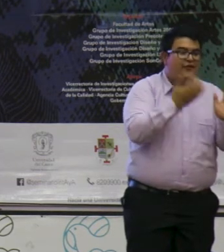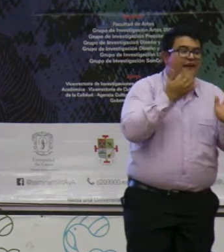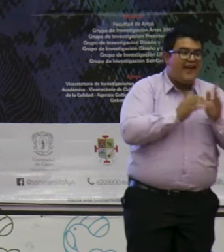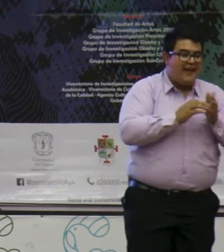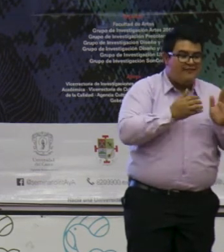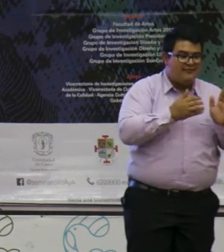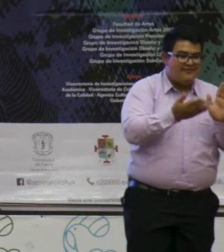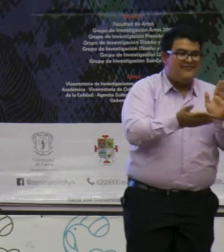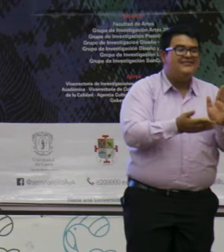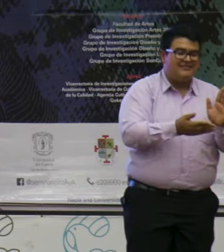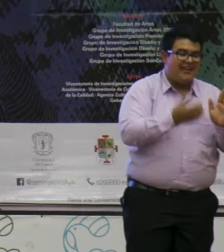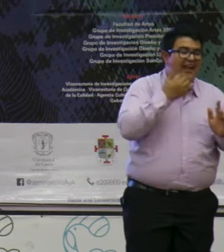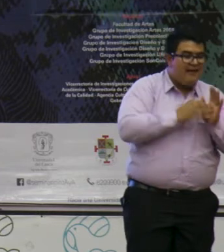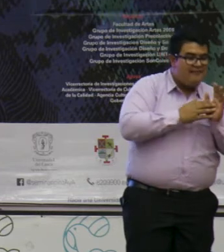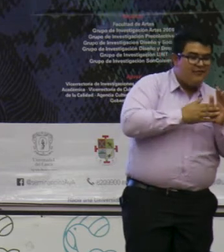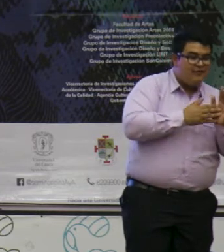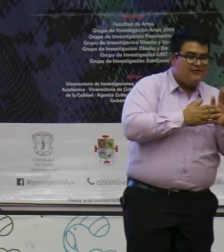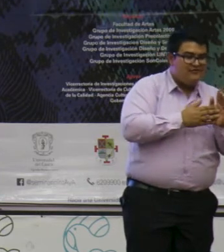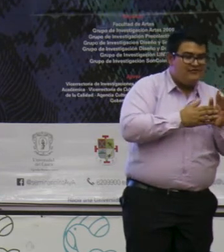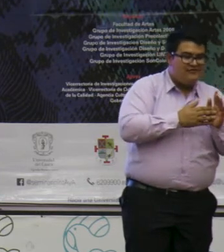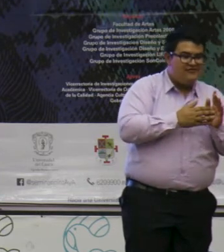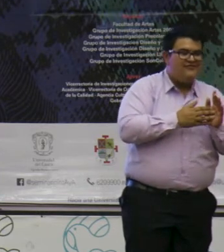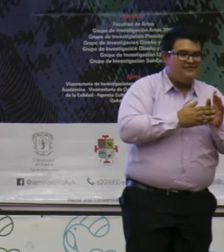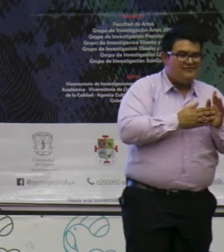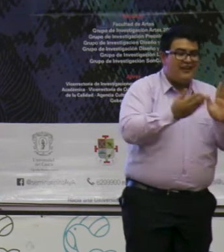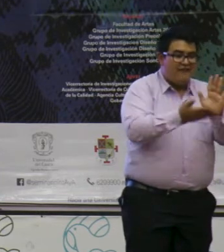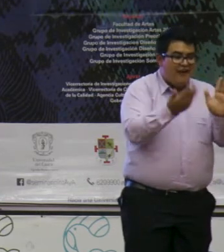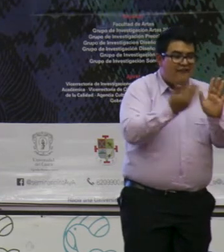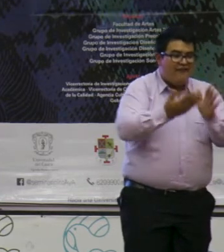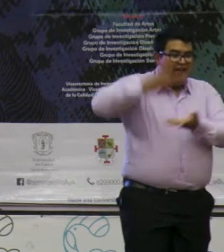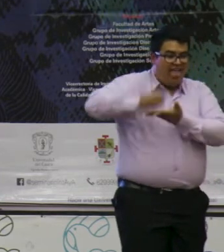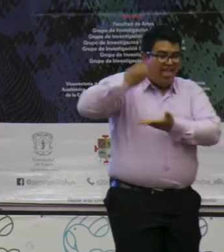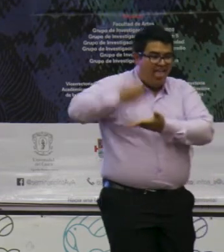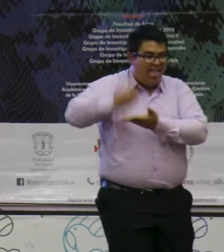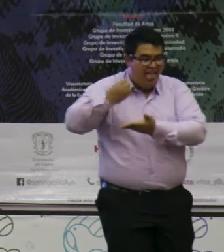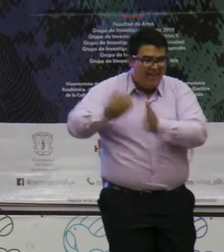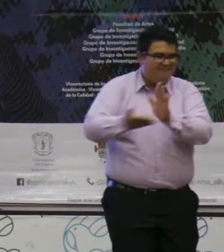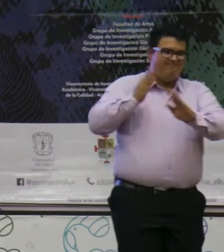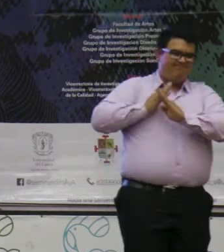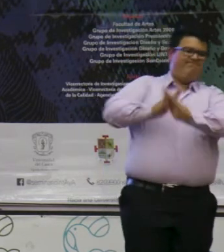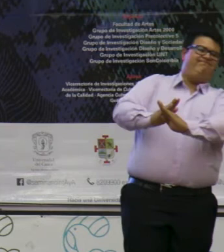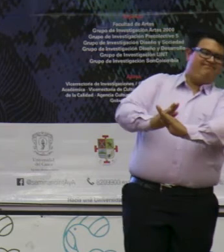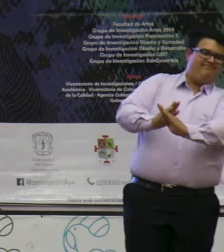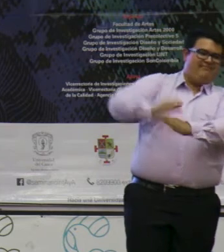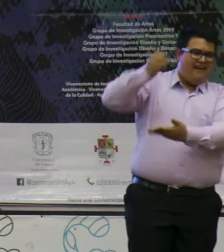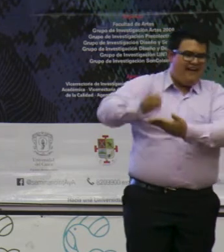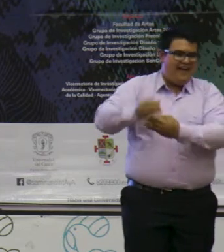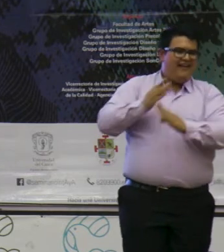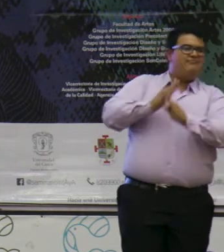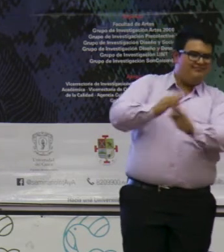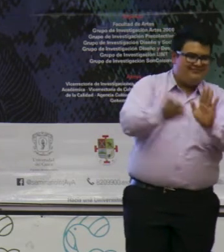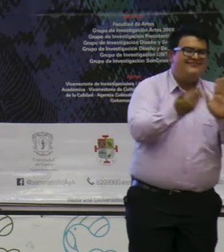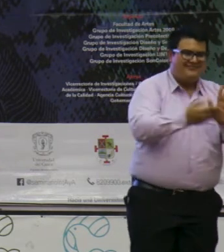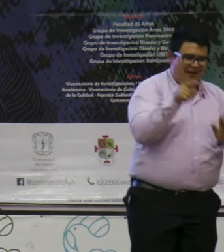los jóvenes por masturbarse. Las consecuencias obscenas de la masturbación. Es además